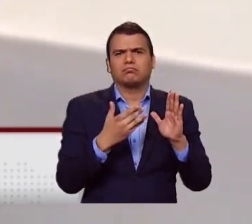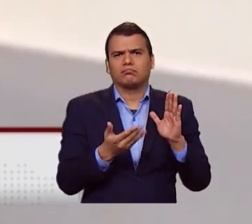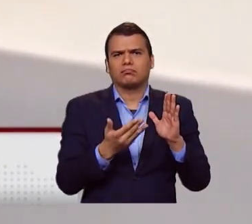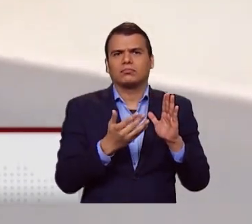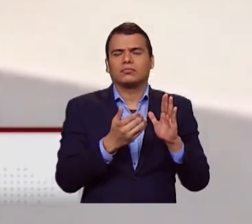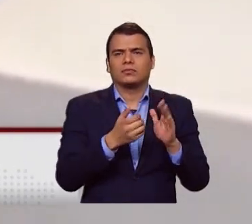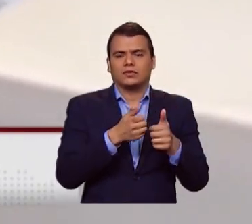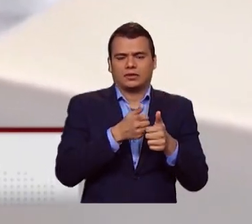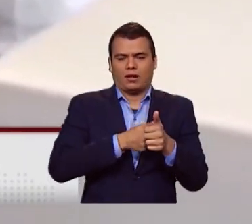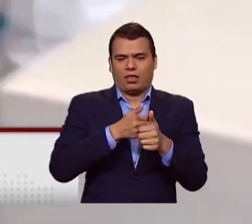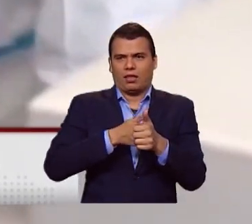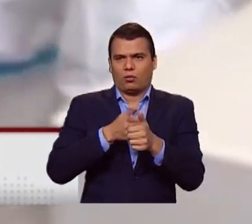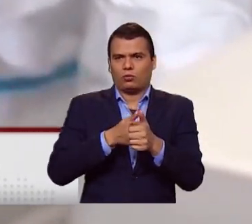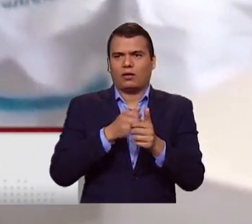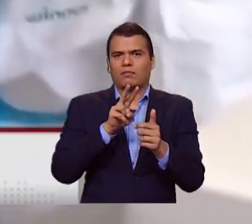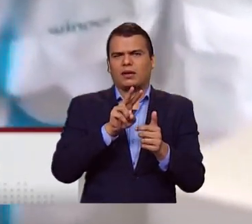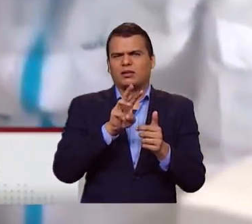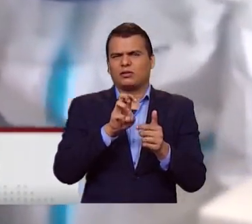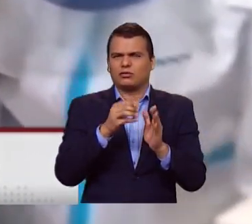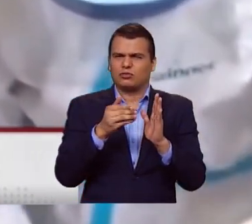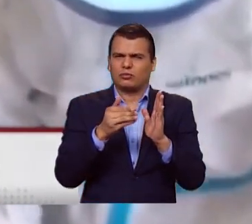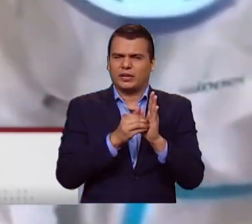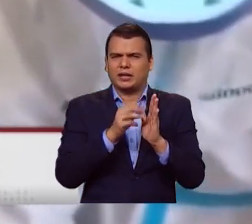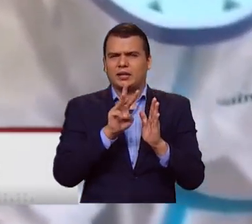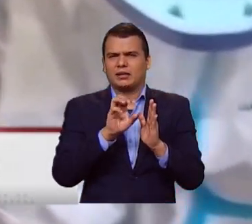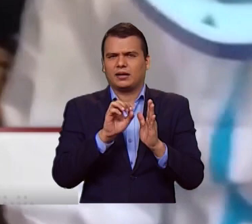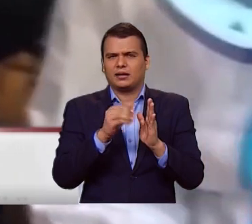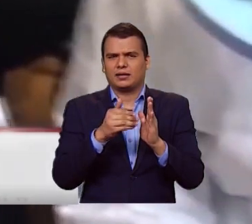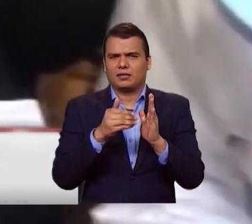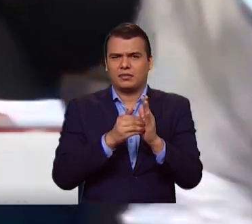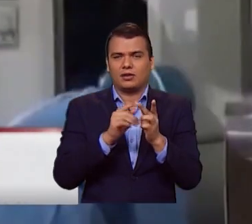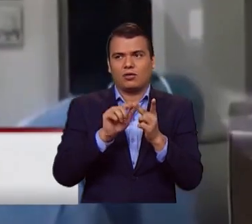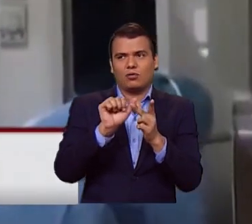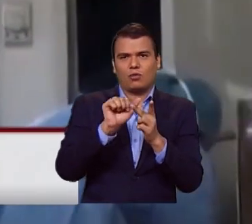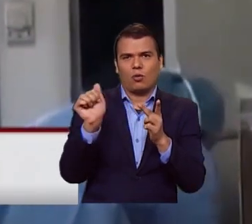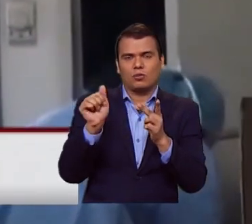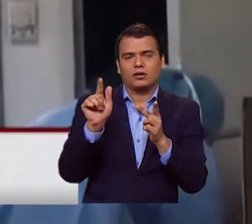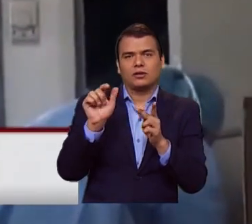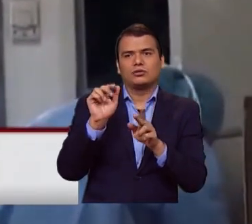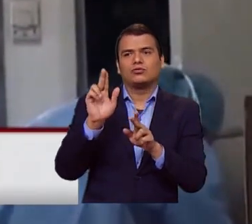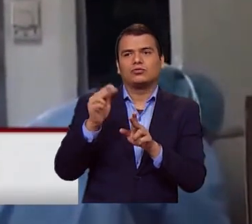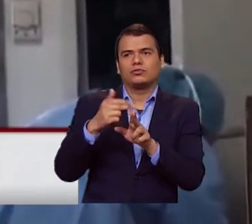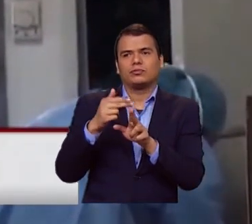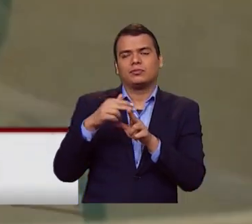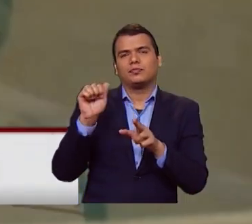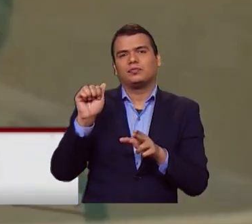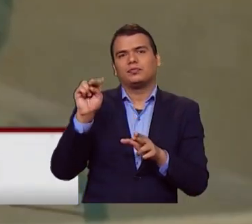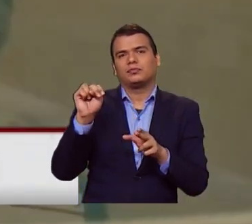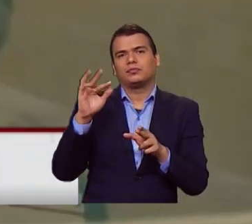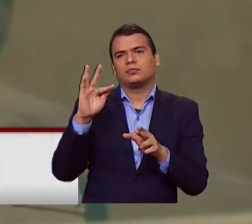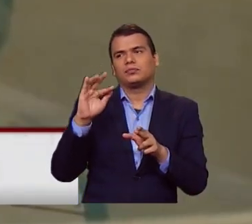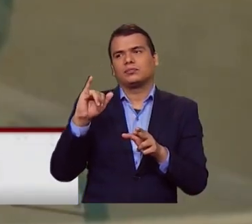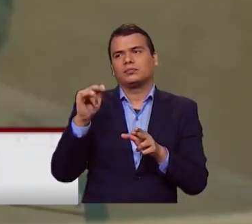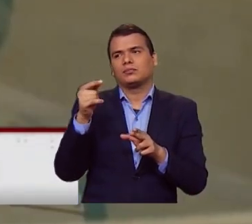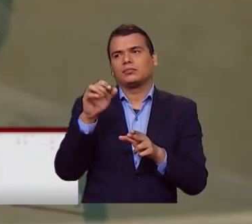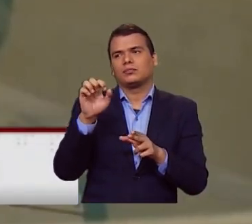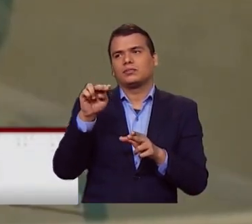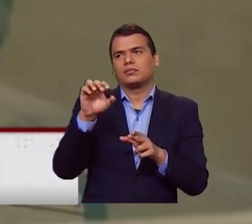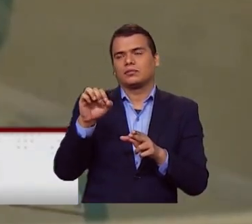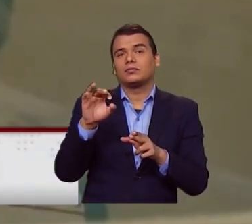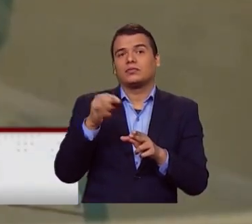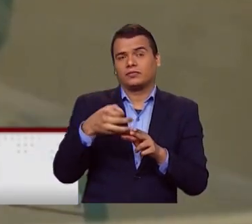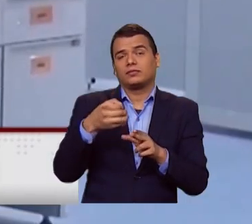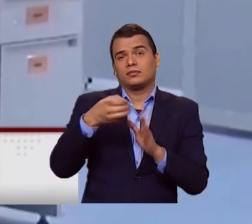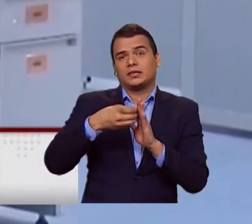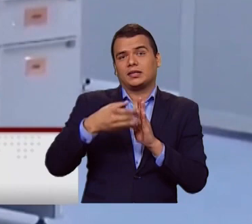mil pesos colombianos por unidad. Y las pruebas de antígenos son más costosas, entre 65 o 68